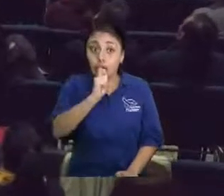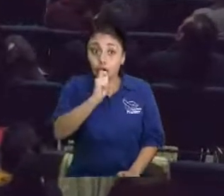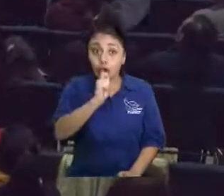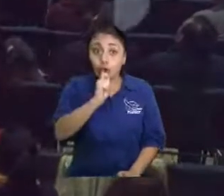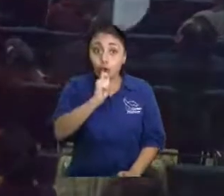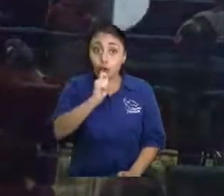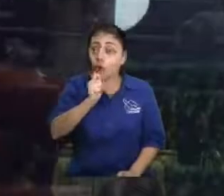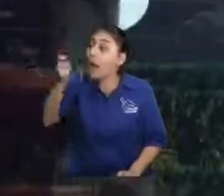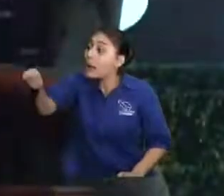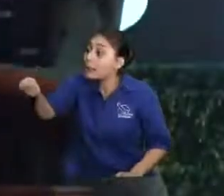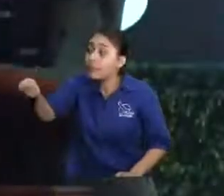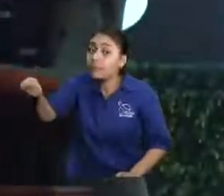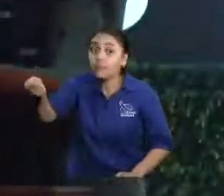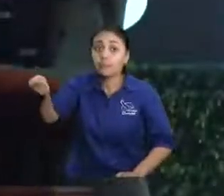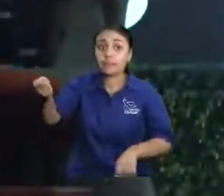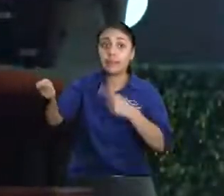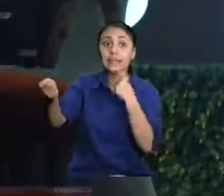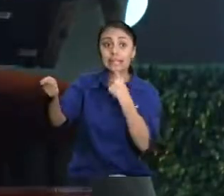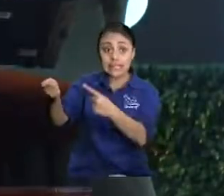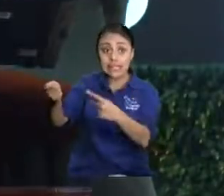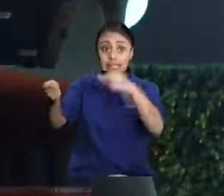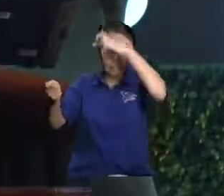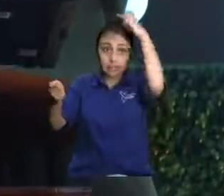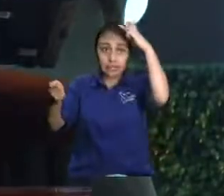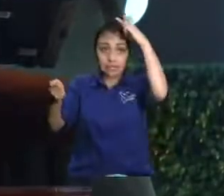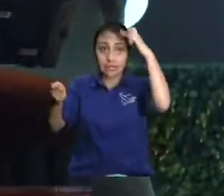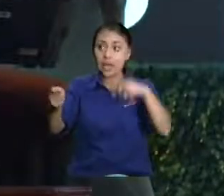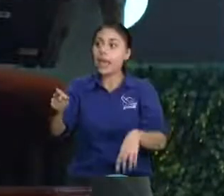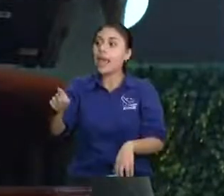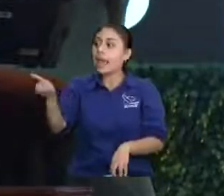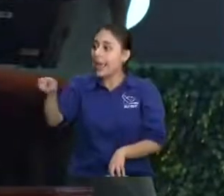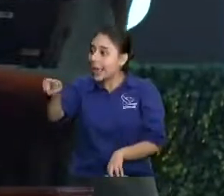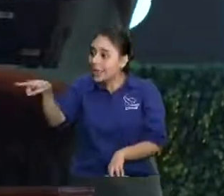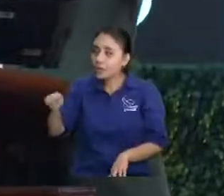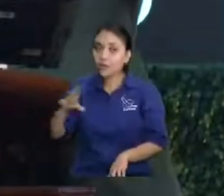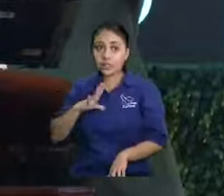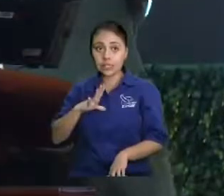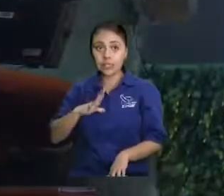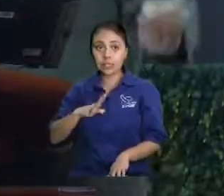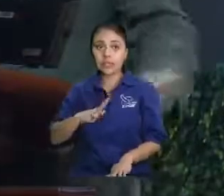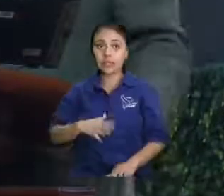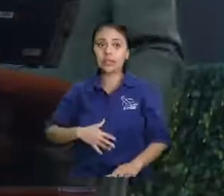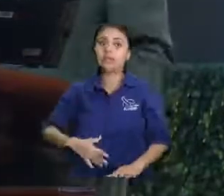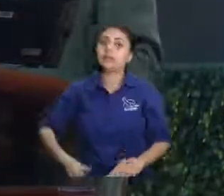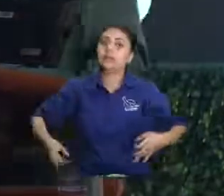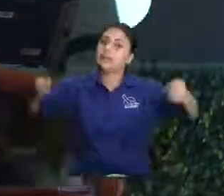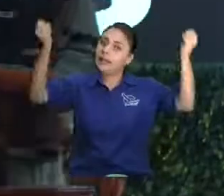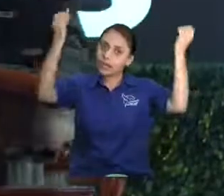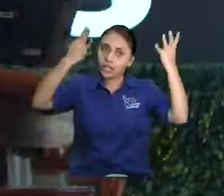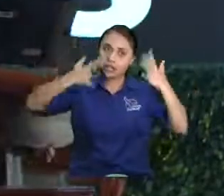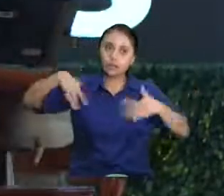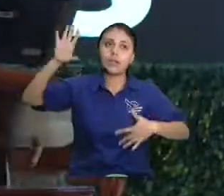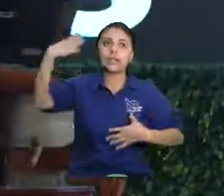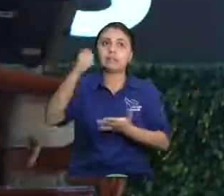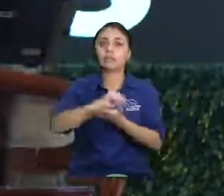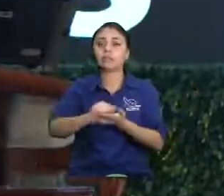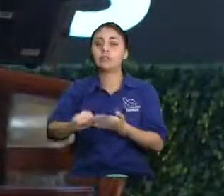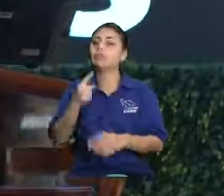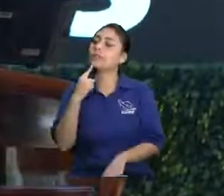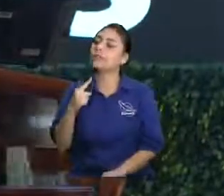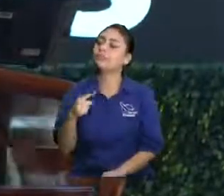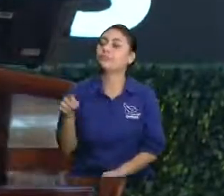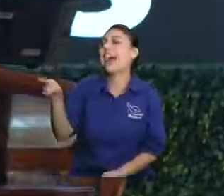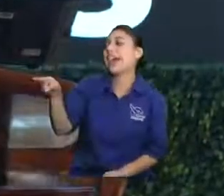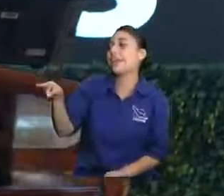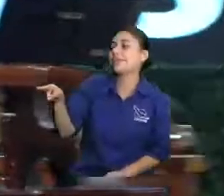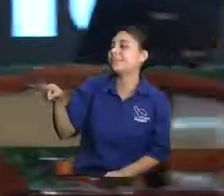poner el micrófono a la gente, esos tienen que estar llenos del Espíritu Santo, esos porque tienen que tener discernimiento. De ellos no, de que, este me cae mal,